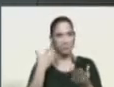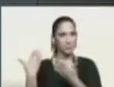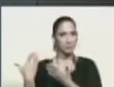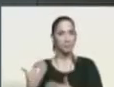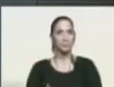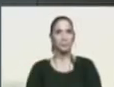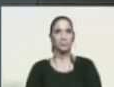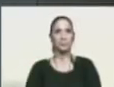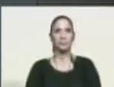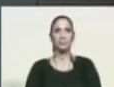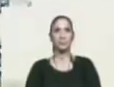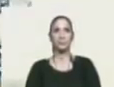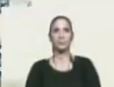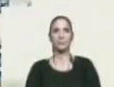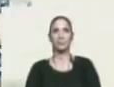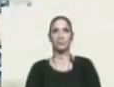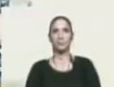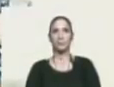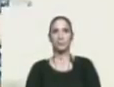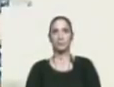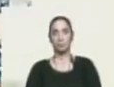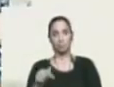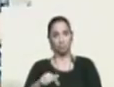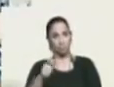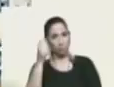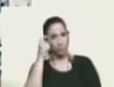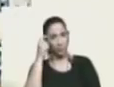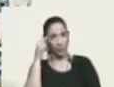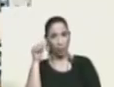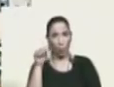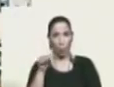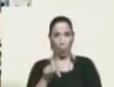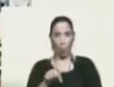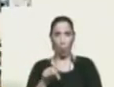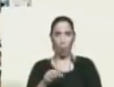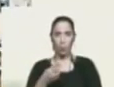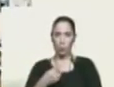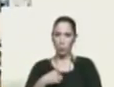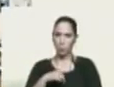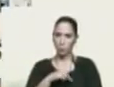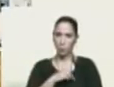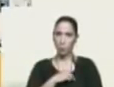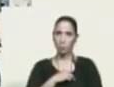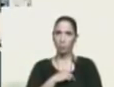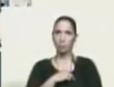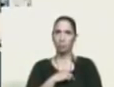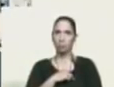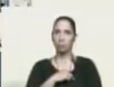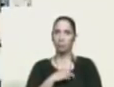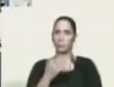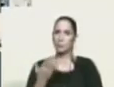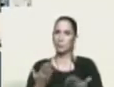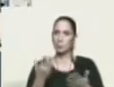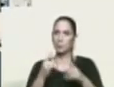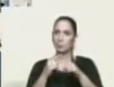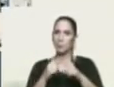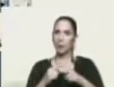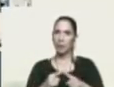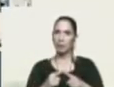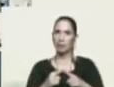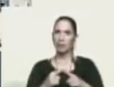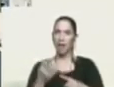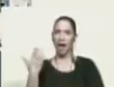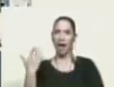fiscal. Este día de hoy quisiéramos hacer un muy resumido balance, ya que el 5